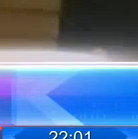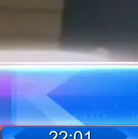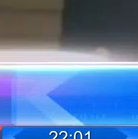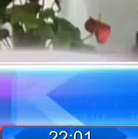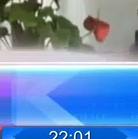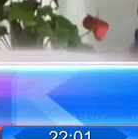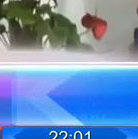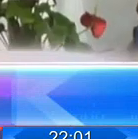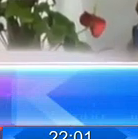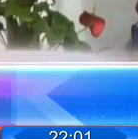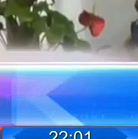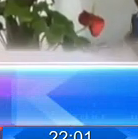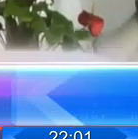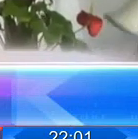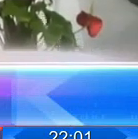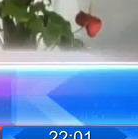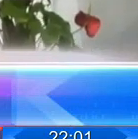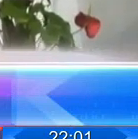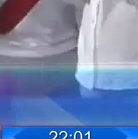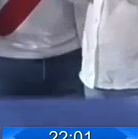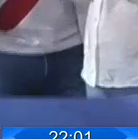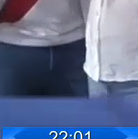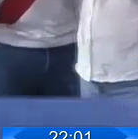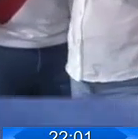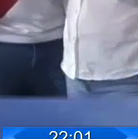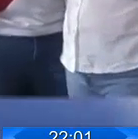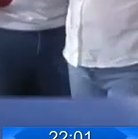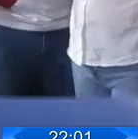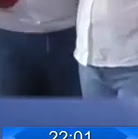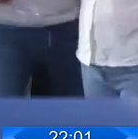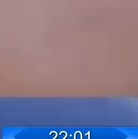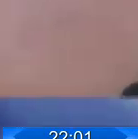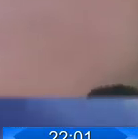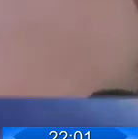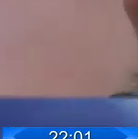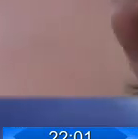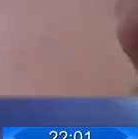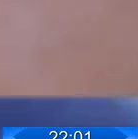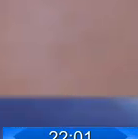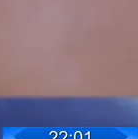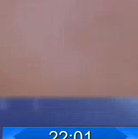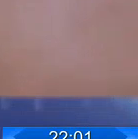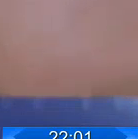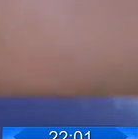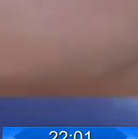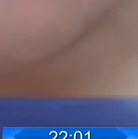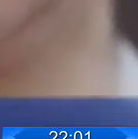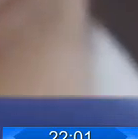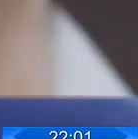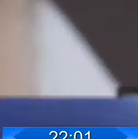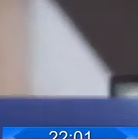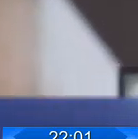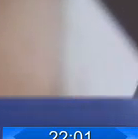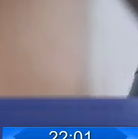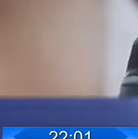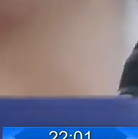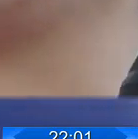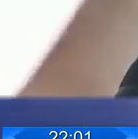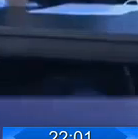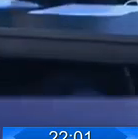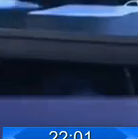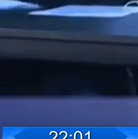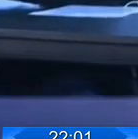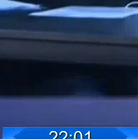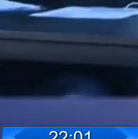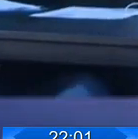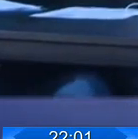del 100% de votos. Por otro lado, un fiscal pidió orden de prisión contra Keiko